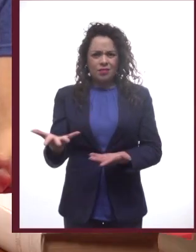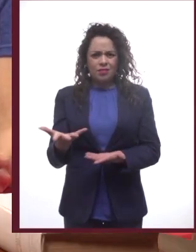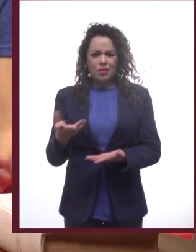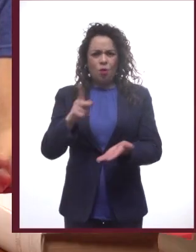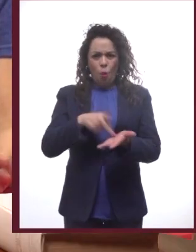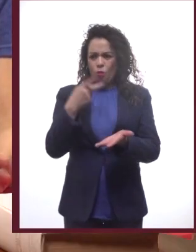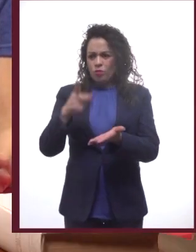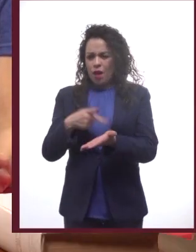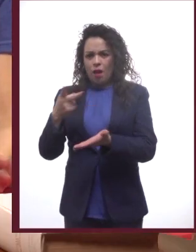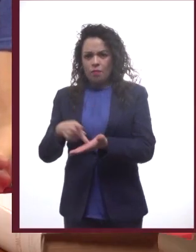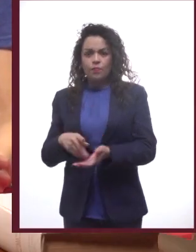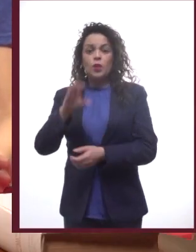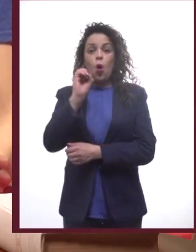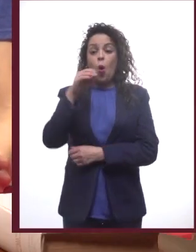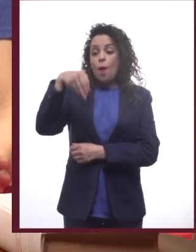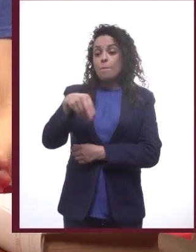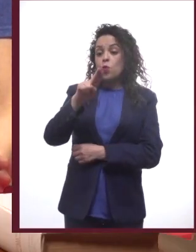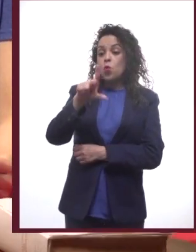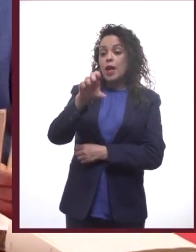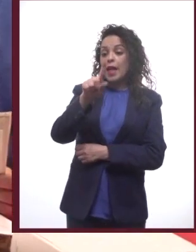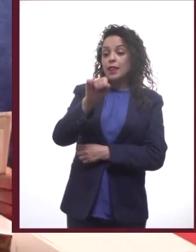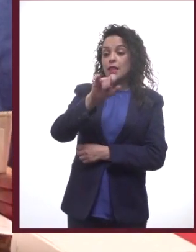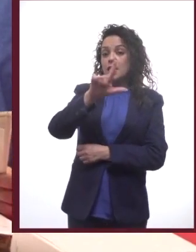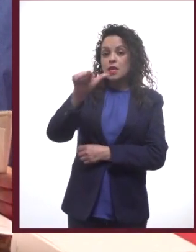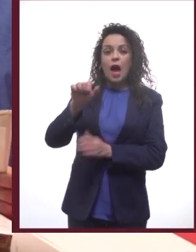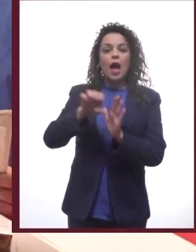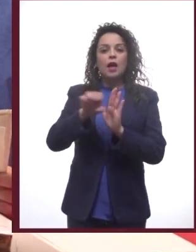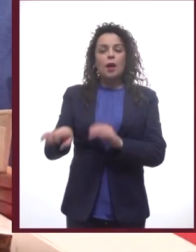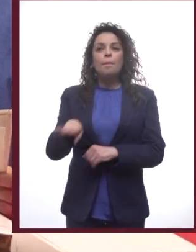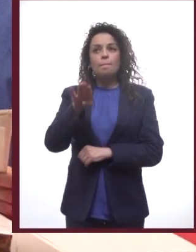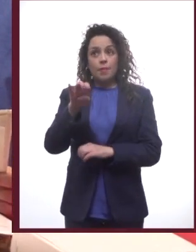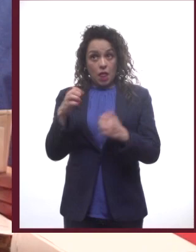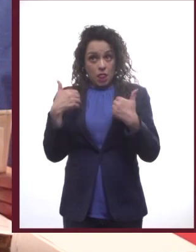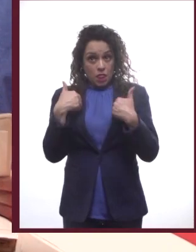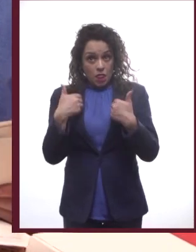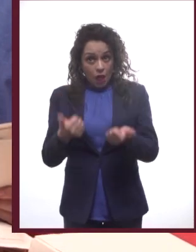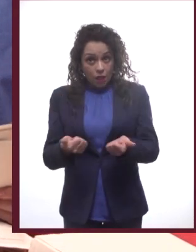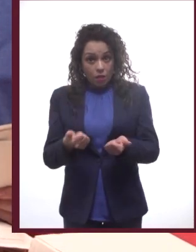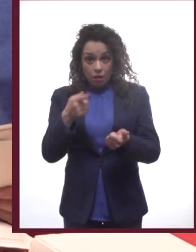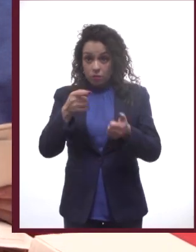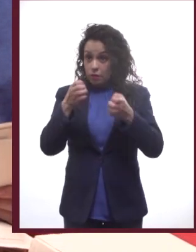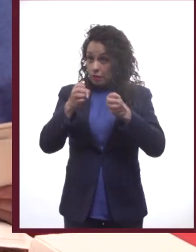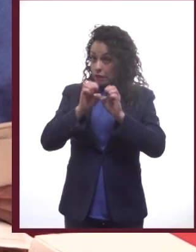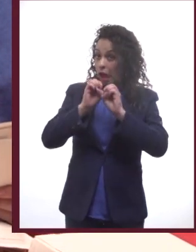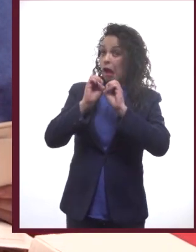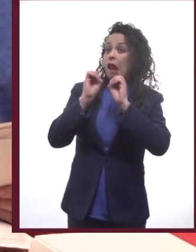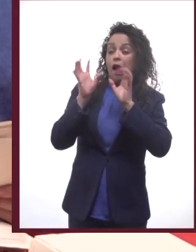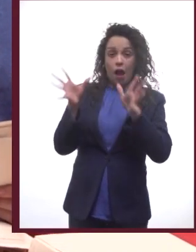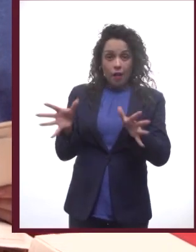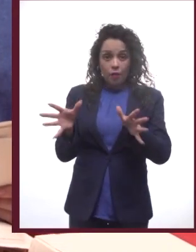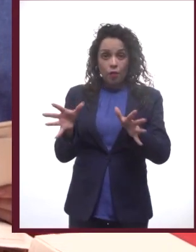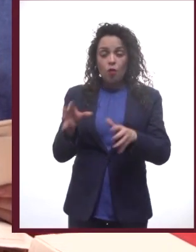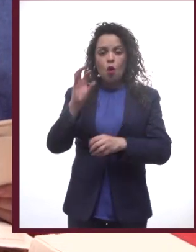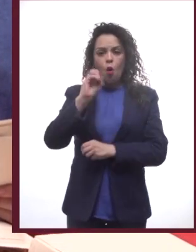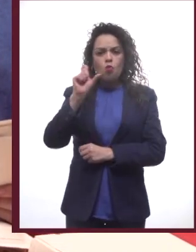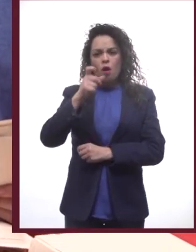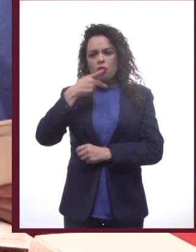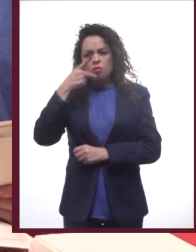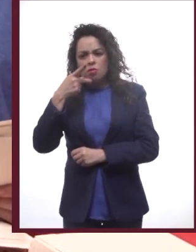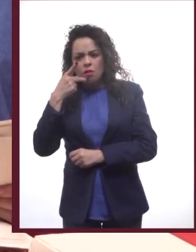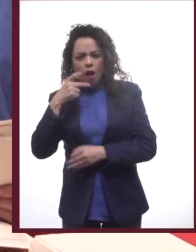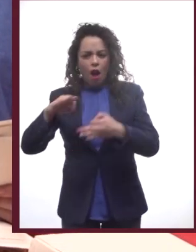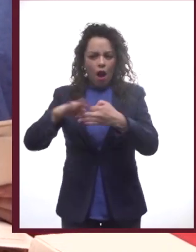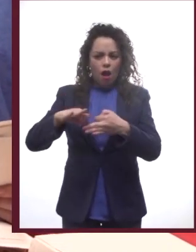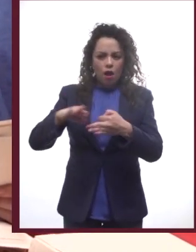El detective tiene muletillas como ¿me entiendes? Y ¿está claro? Y cada vez que le hablan